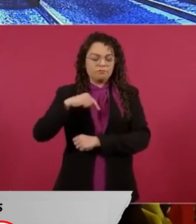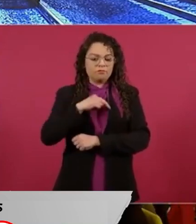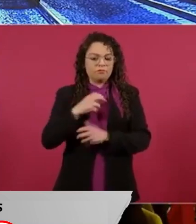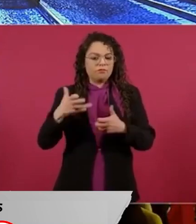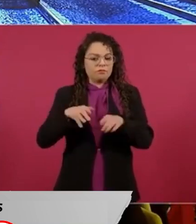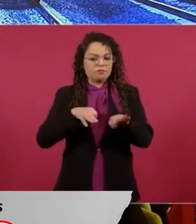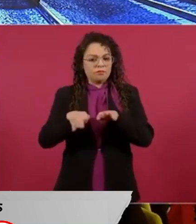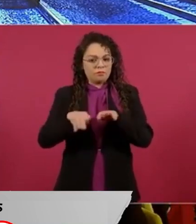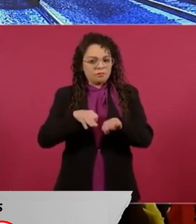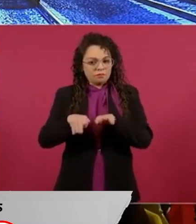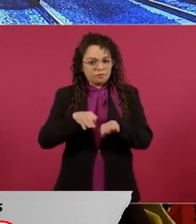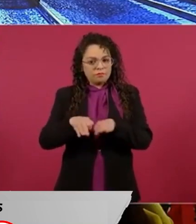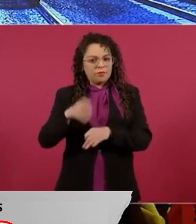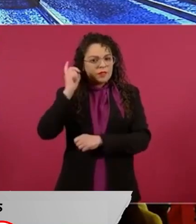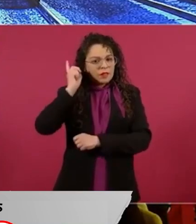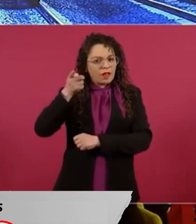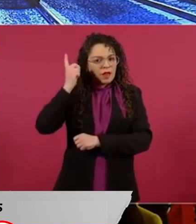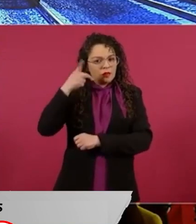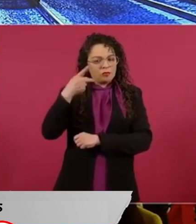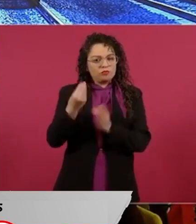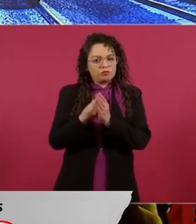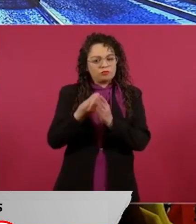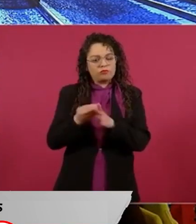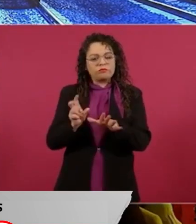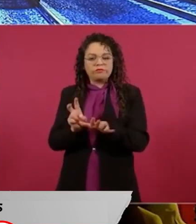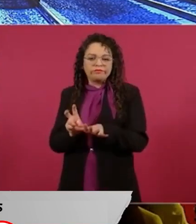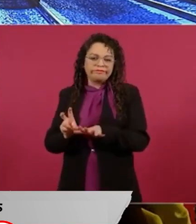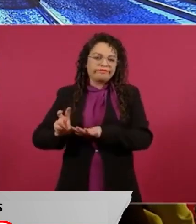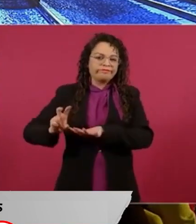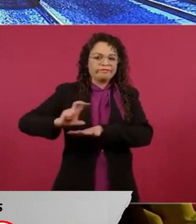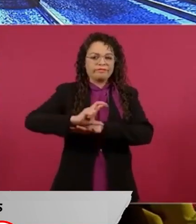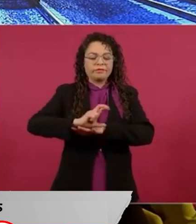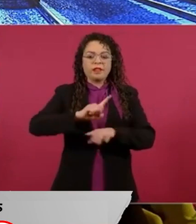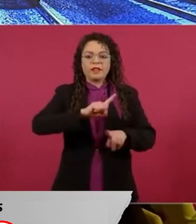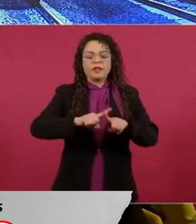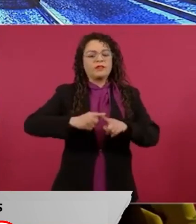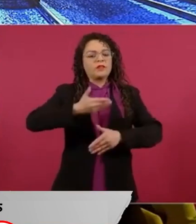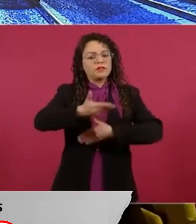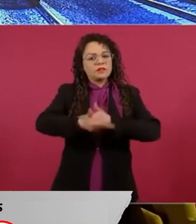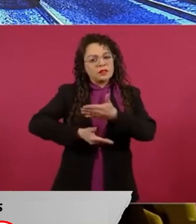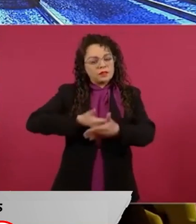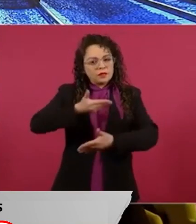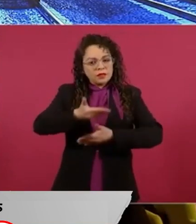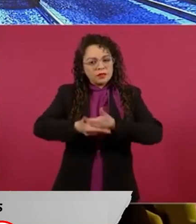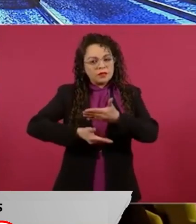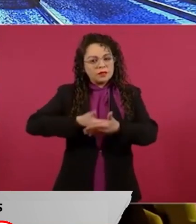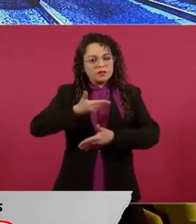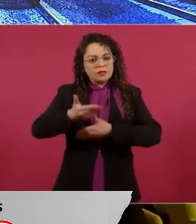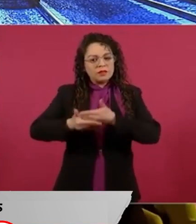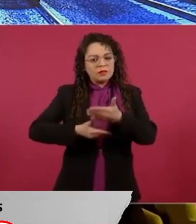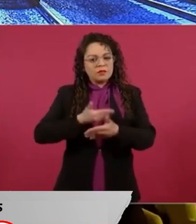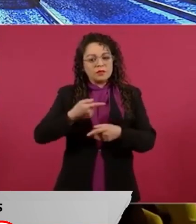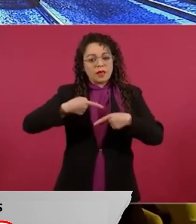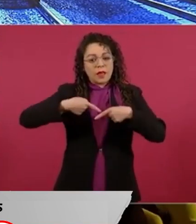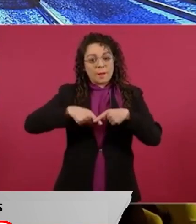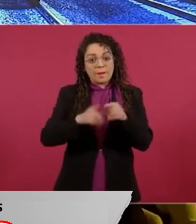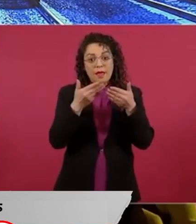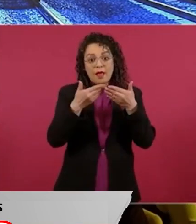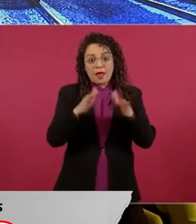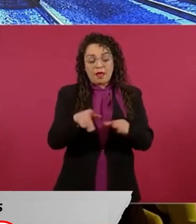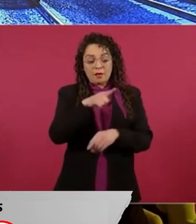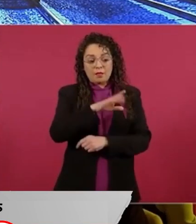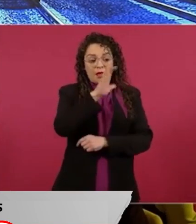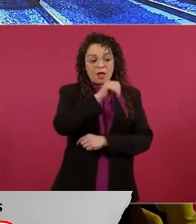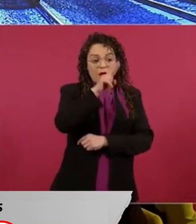diariamente en el Tren Maya, proporcionando servicios precisamente en los primeros días de